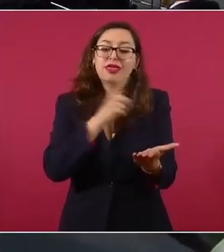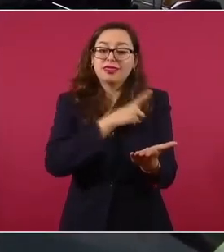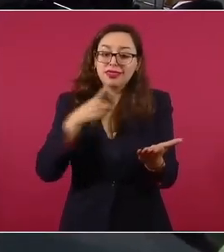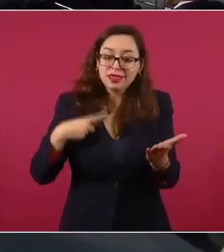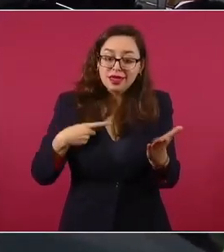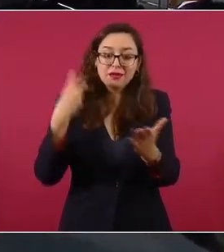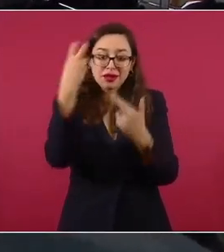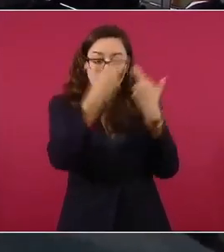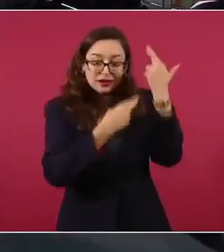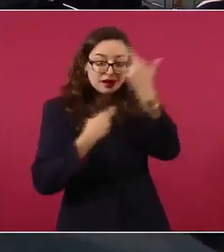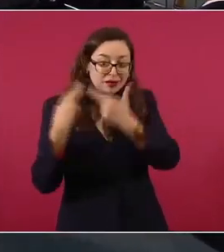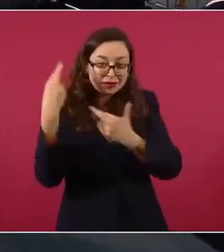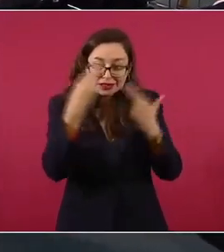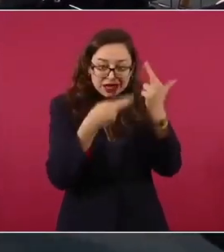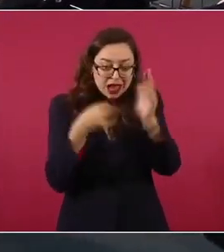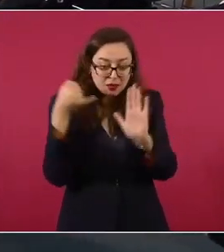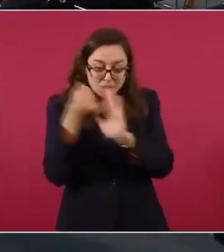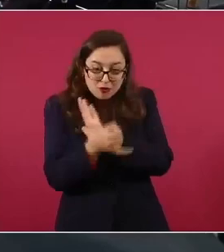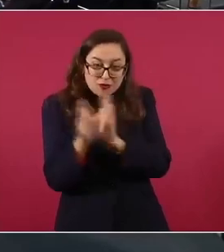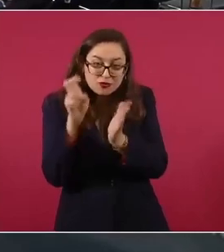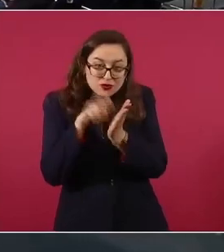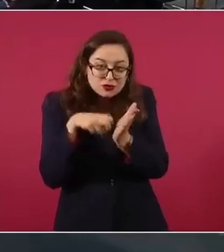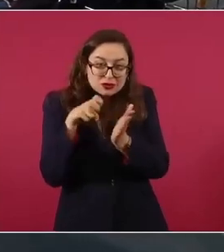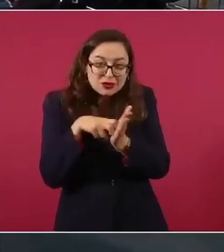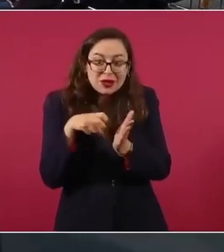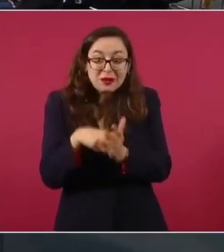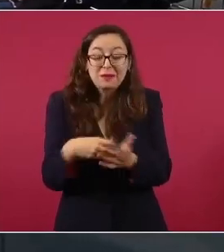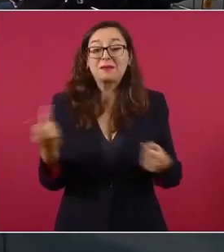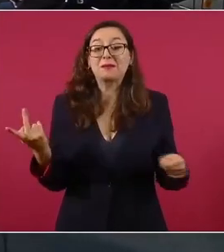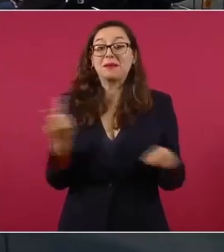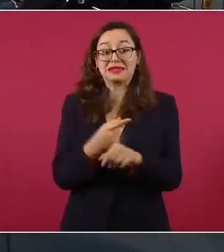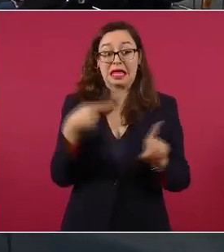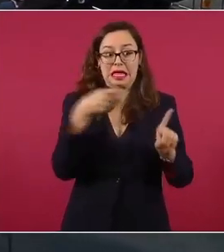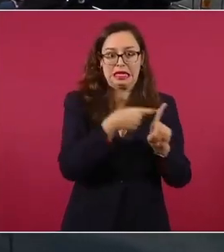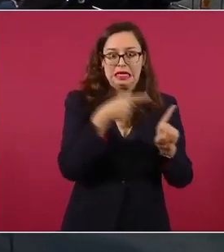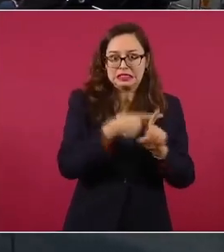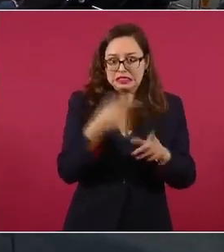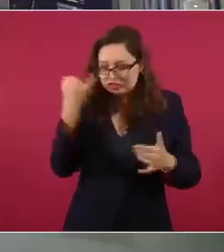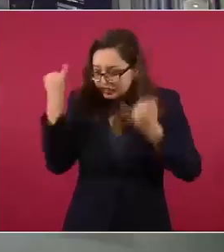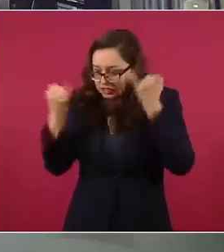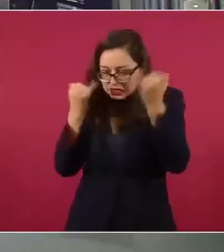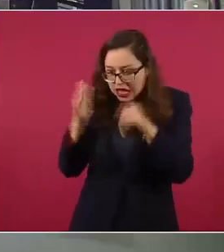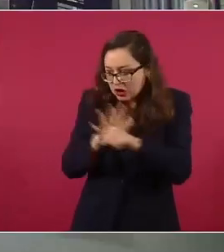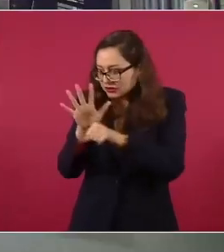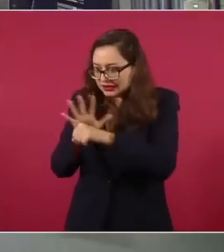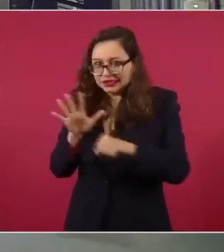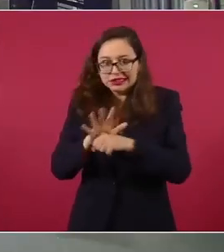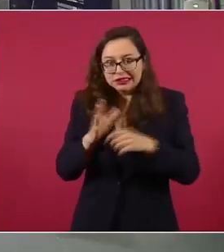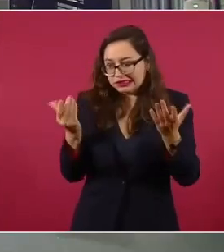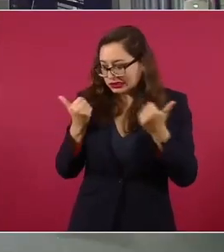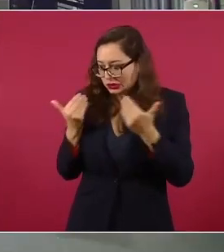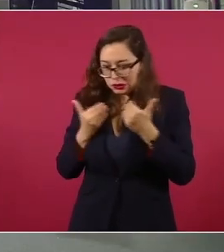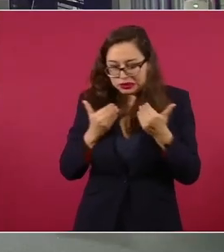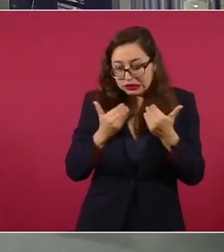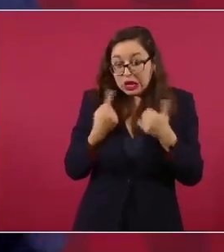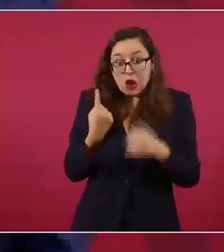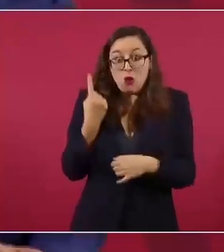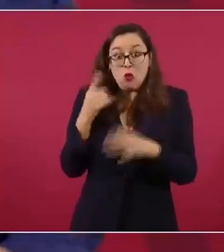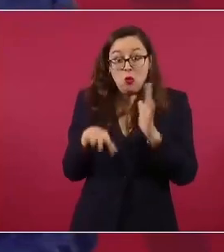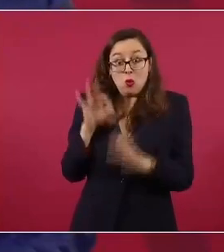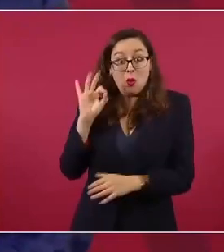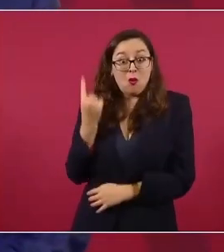estuvo buscando en la iniciativa y no encontró nada. Entonces, eso fue lo único que